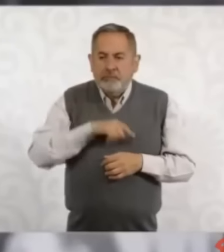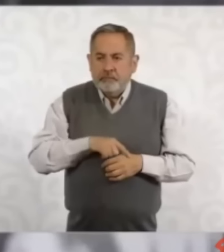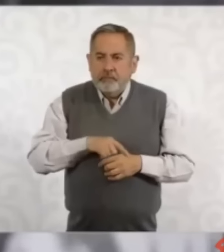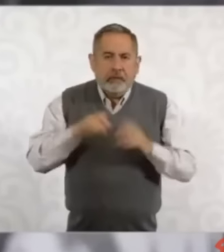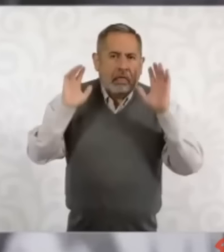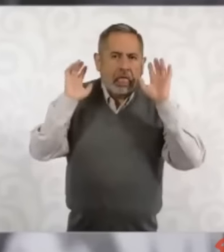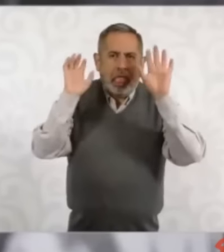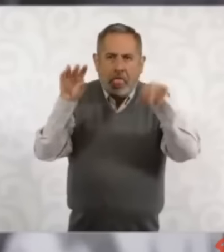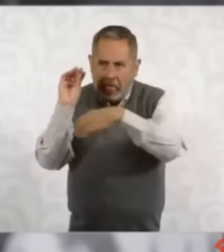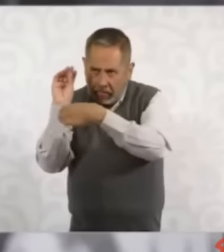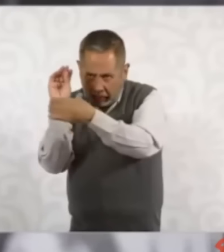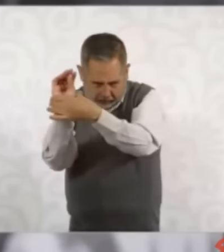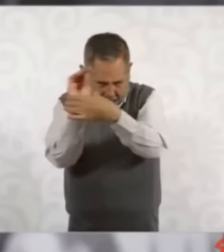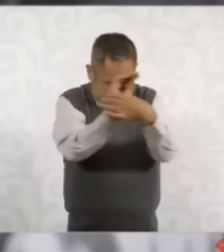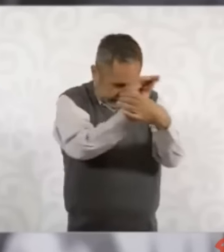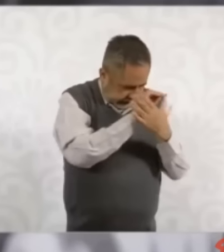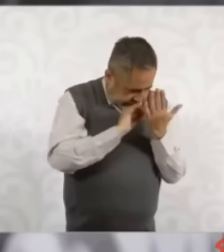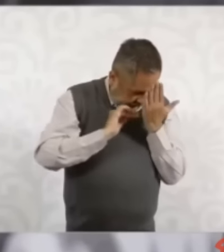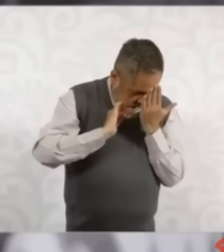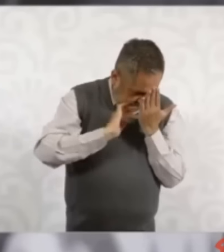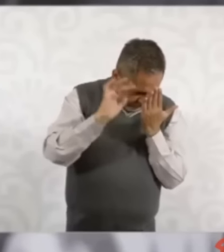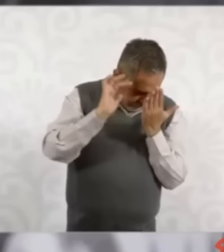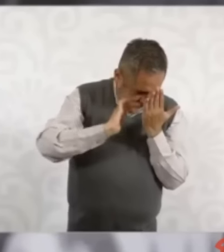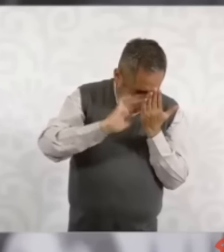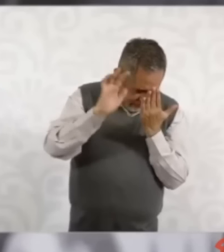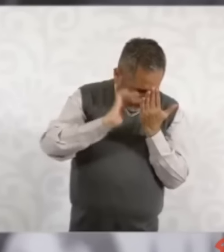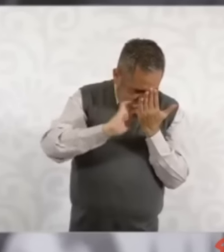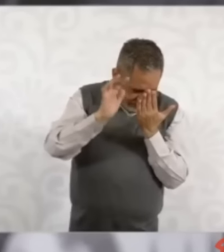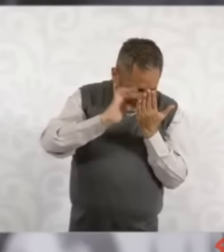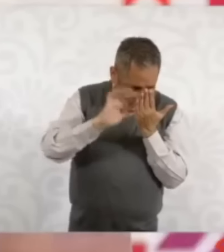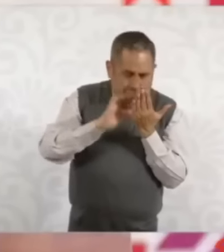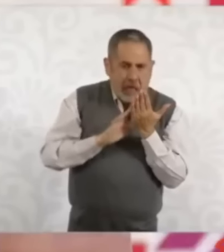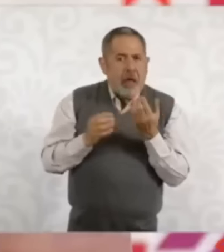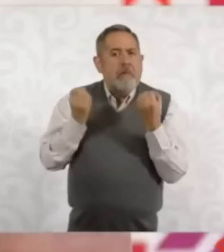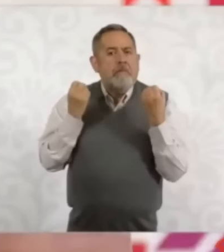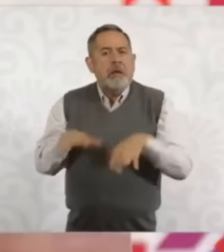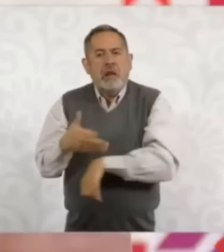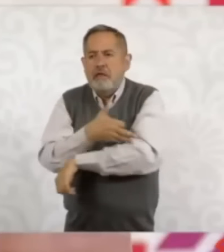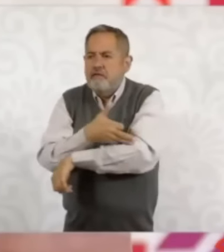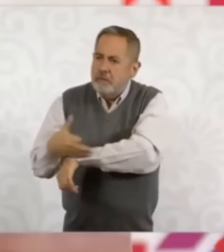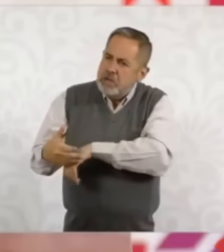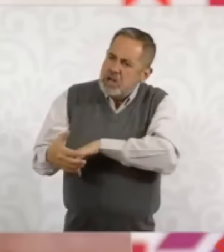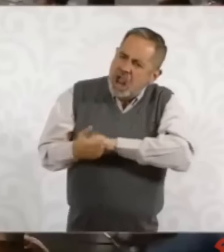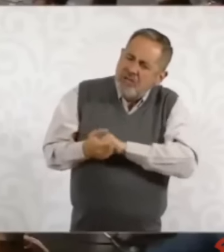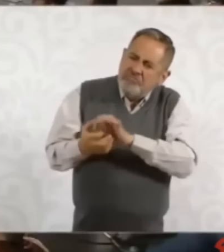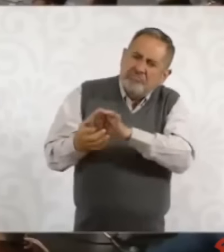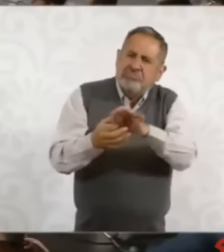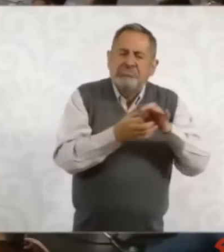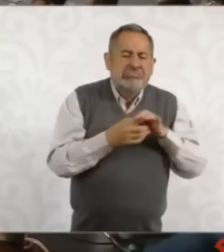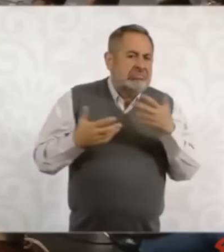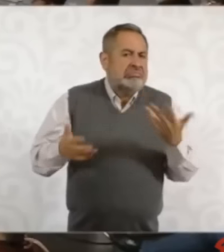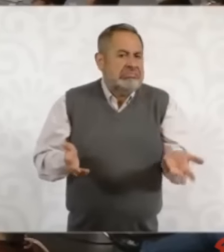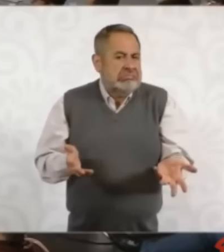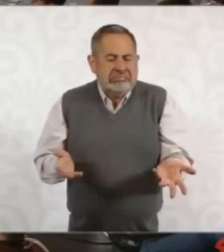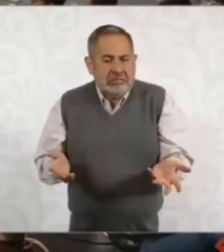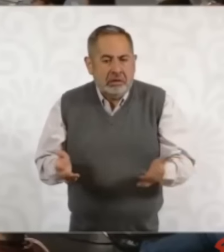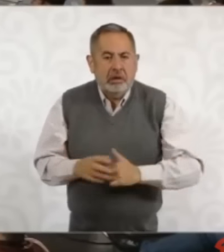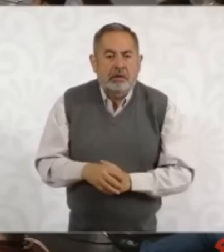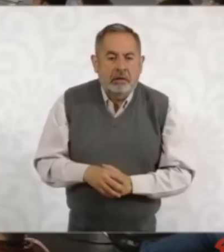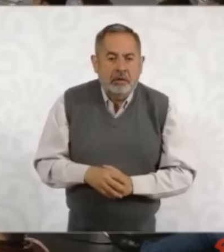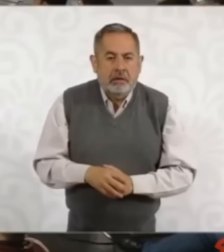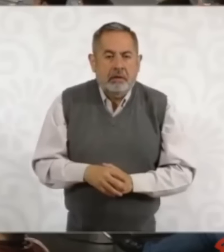sustituyes la convivencia familiar por el uso de la tecnología. Fue algo que se profundizó durante la